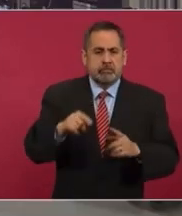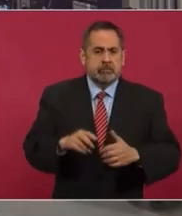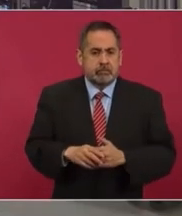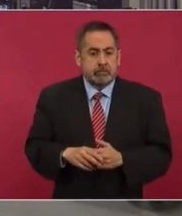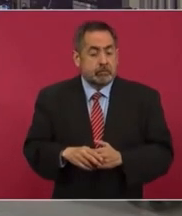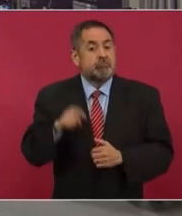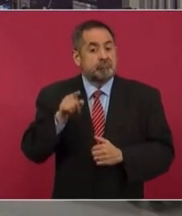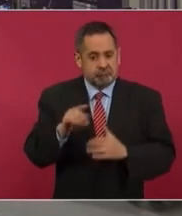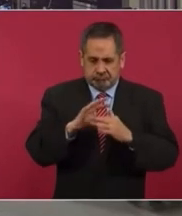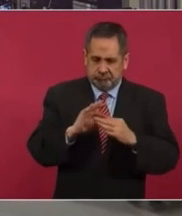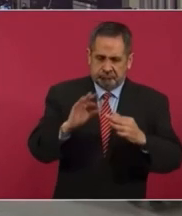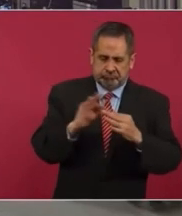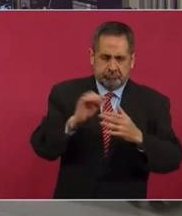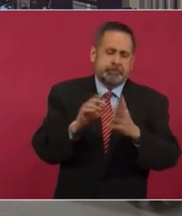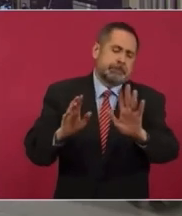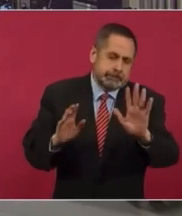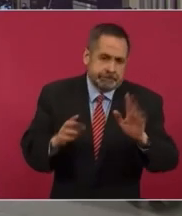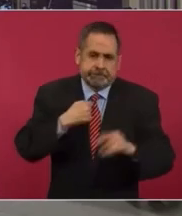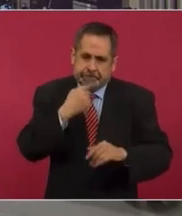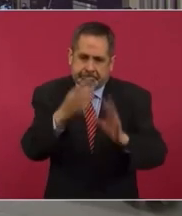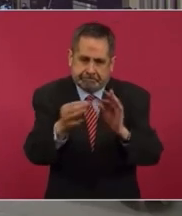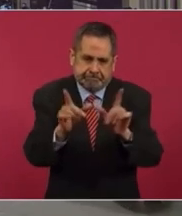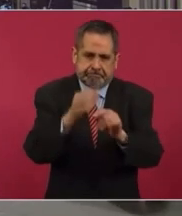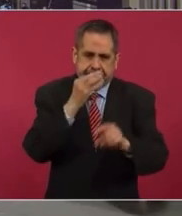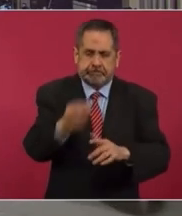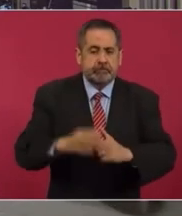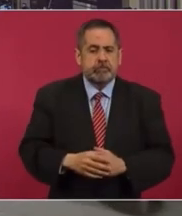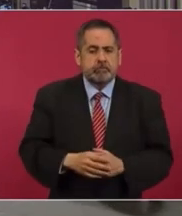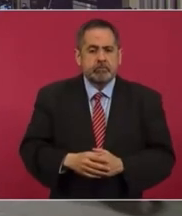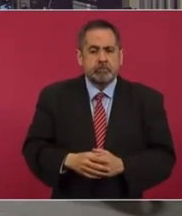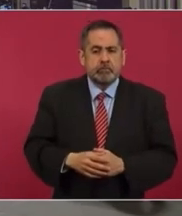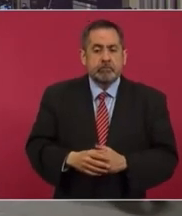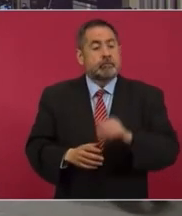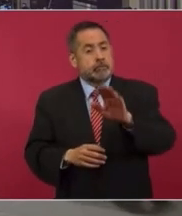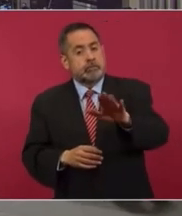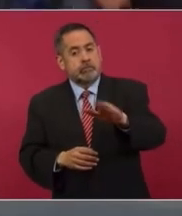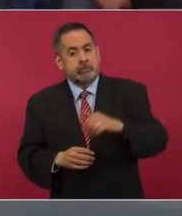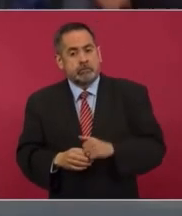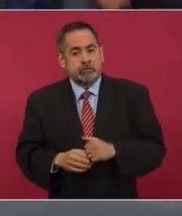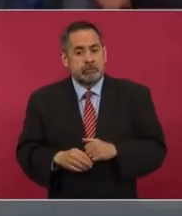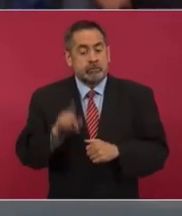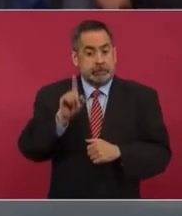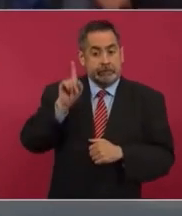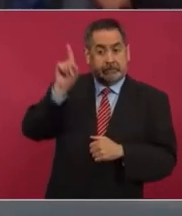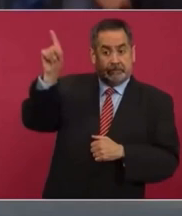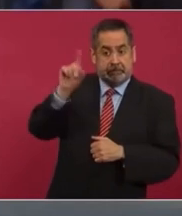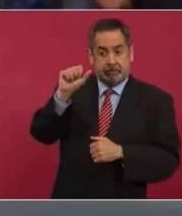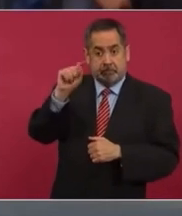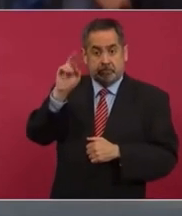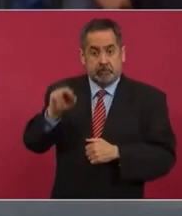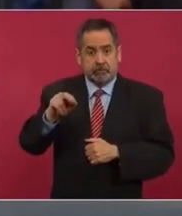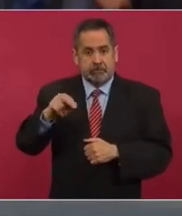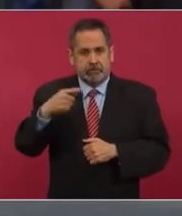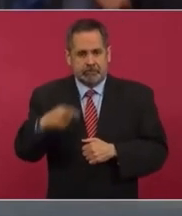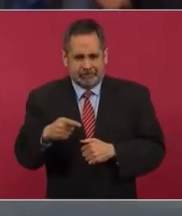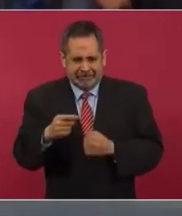Y él describe esto. Pero eso es lo que puedo comentarle. Sí, pero cuando los austriacos dicen que el penacho es